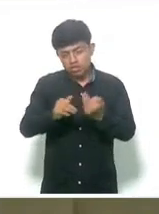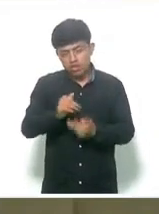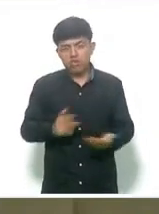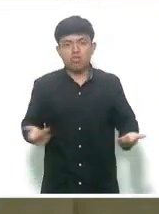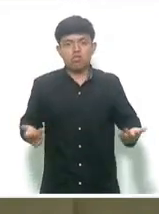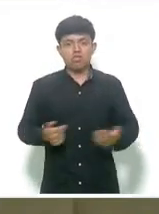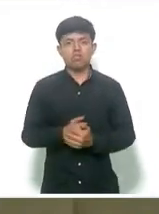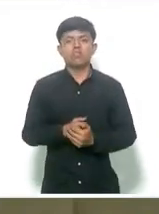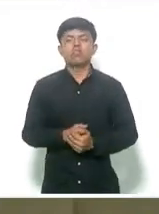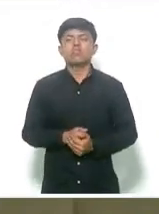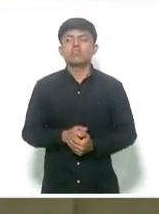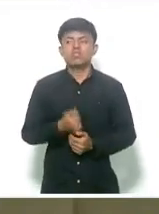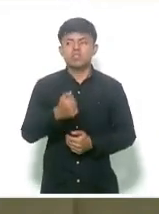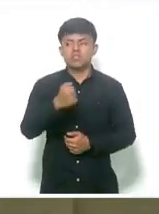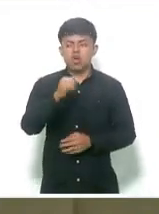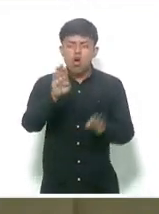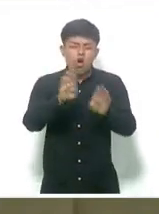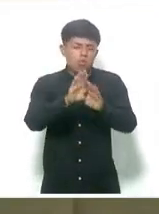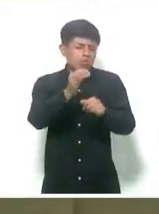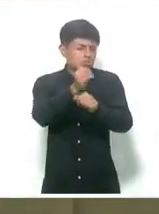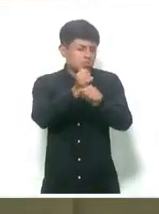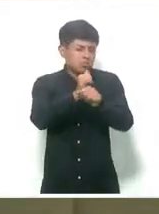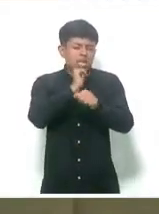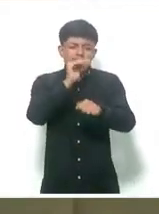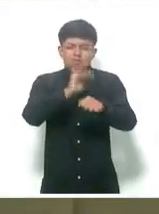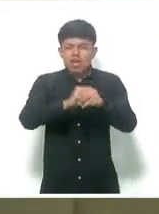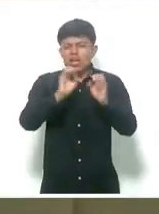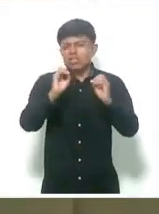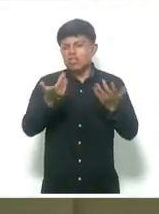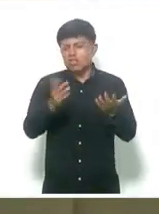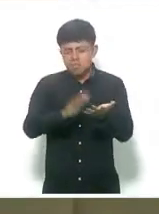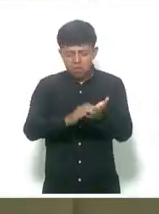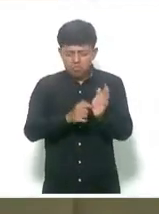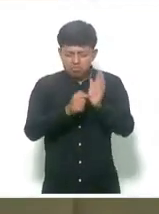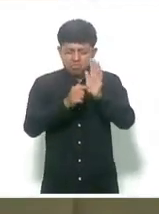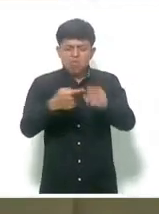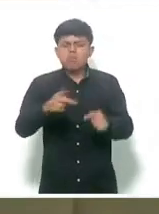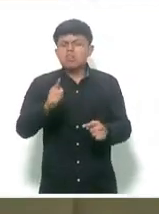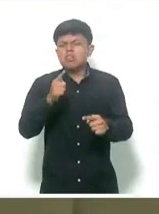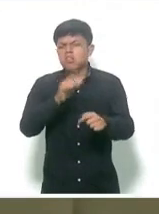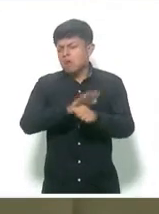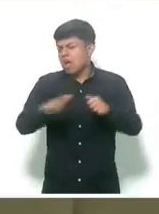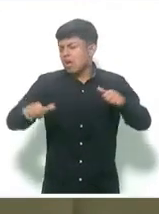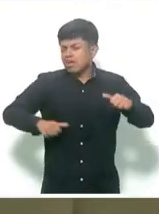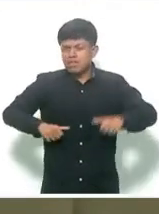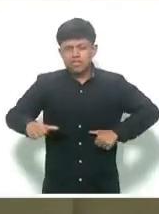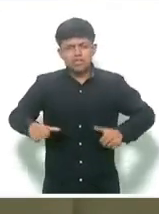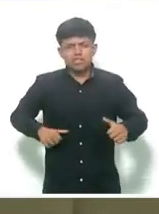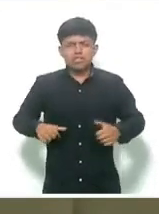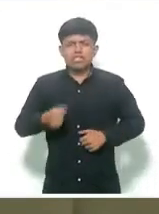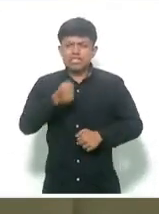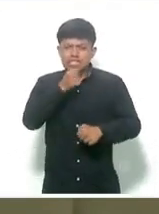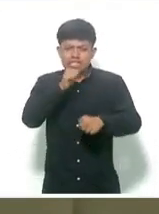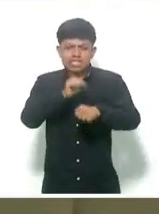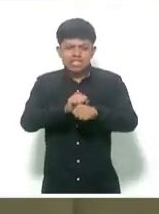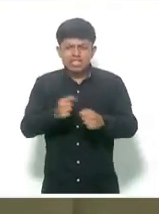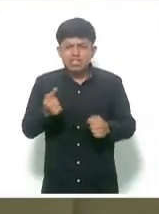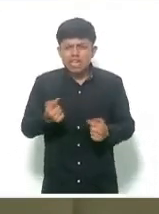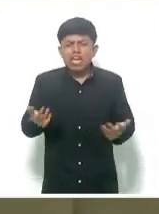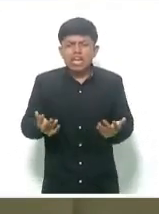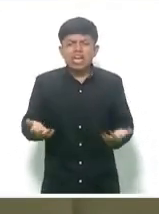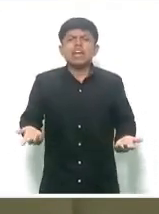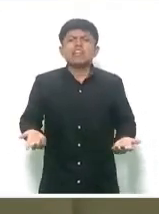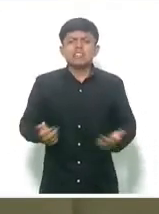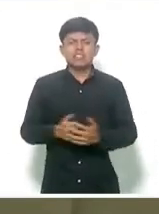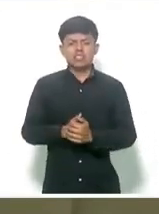de aprensión o o de procesos de investigación pero por ejemplo Qué está haciendo el el el el área de inteligencia de